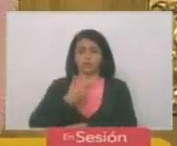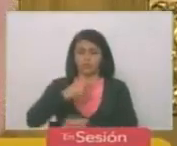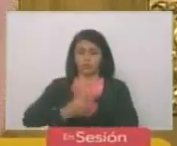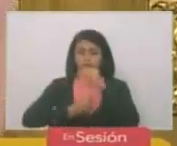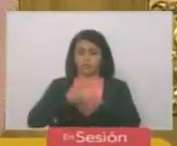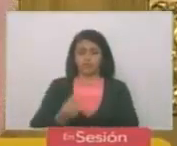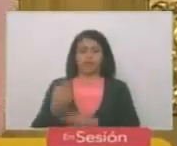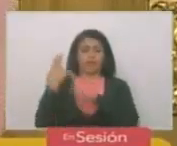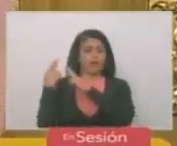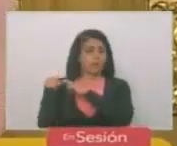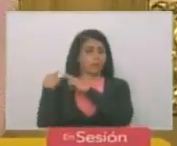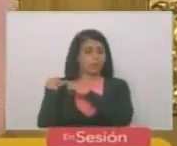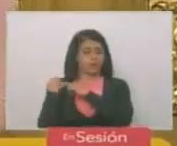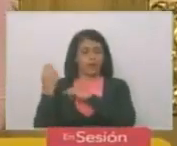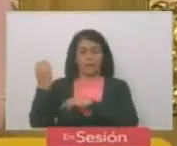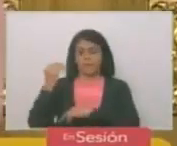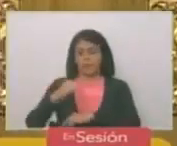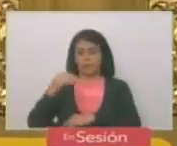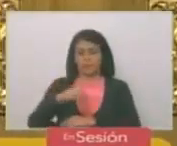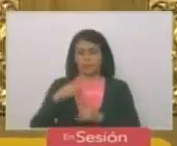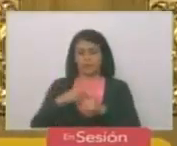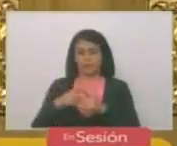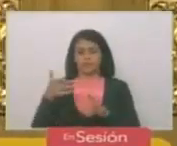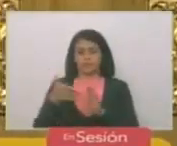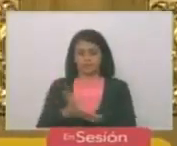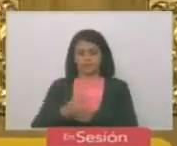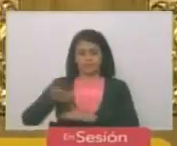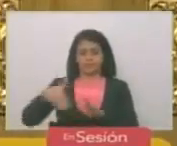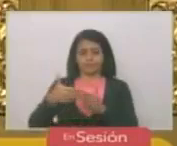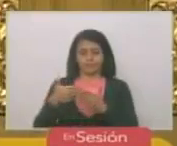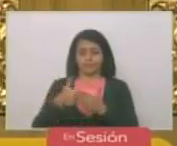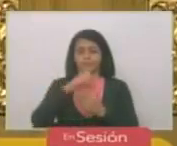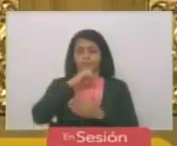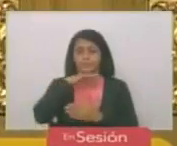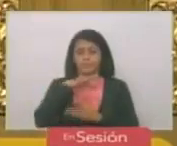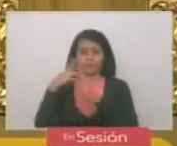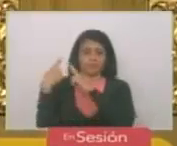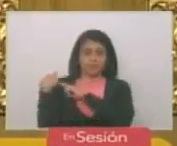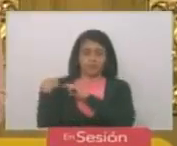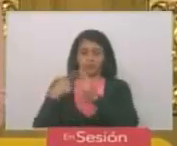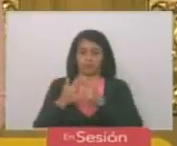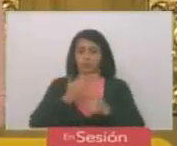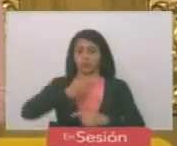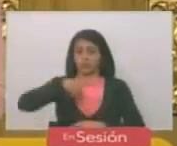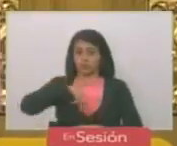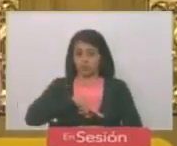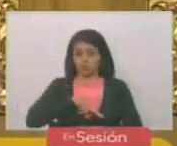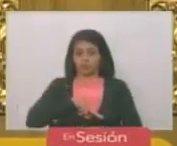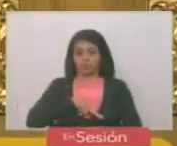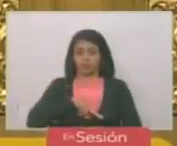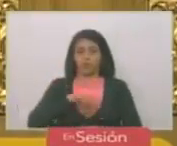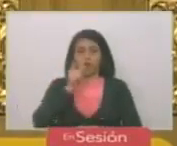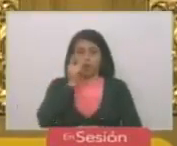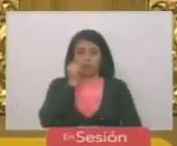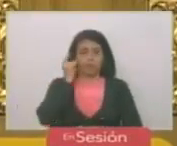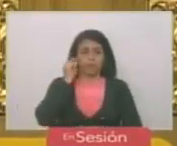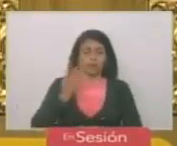una responsabilidad mayor, a una responsabilidad histórica. Y para nosotros y para nosotras